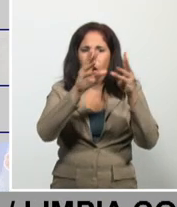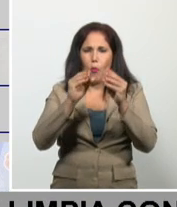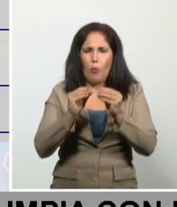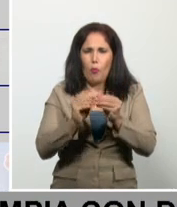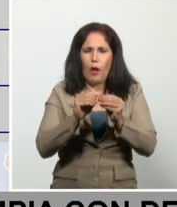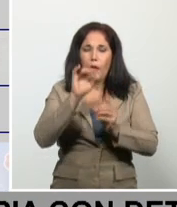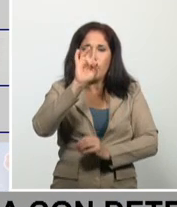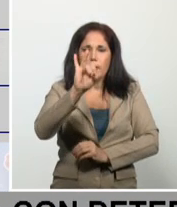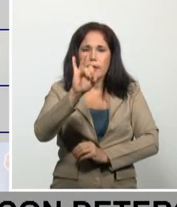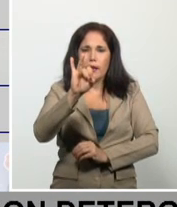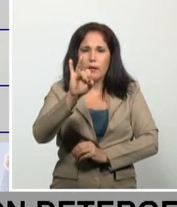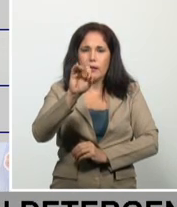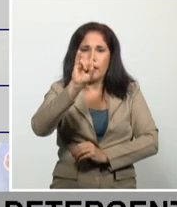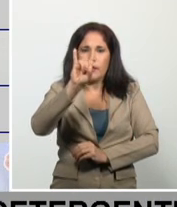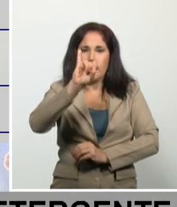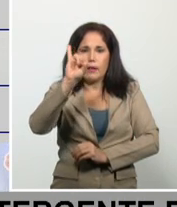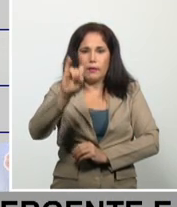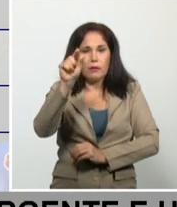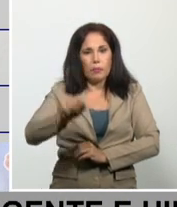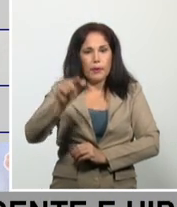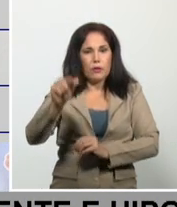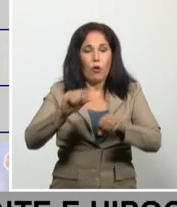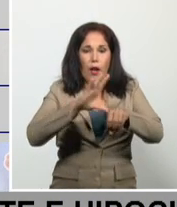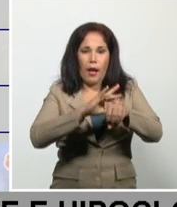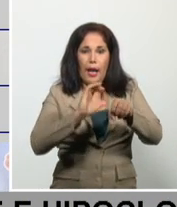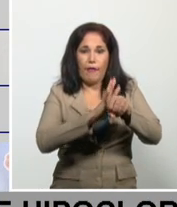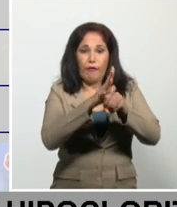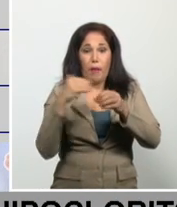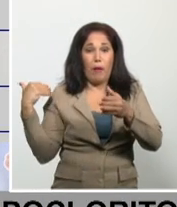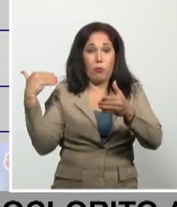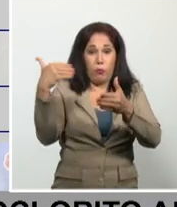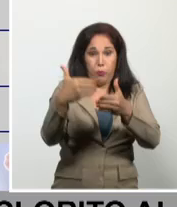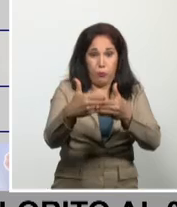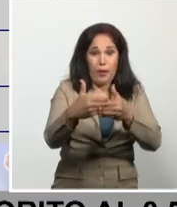de 766 hasta la fecha. De los